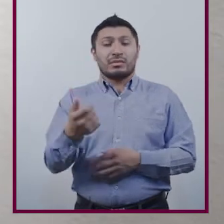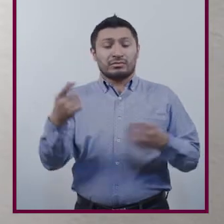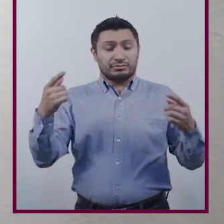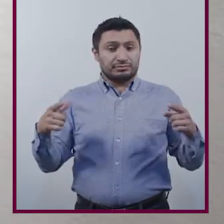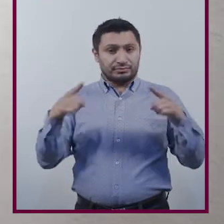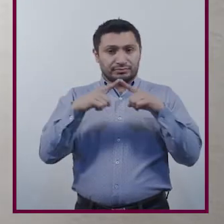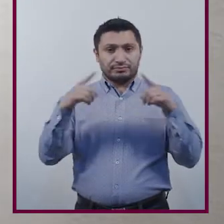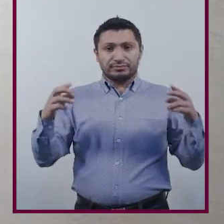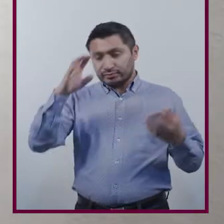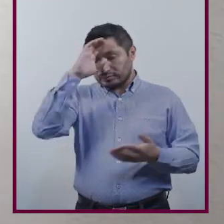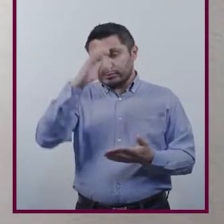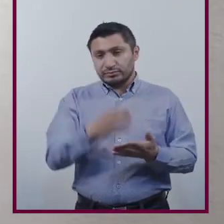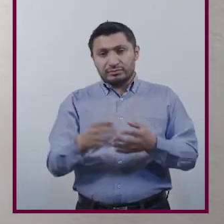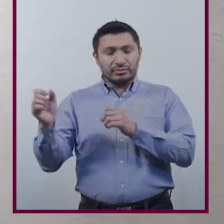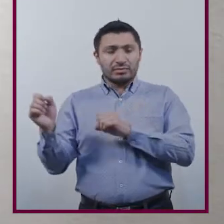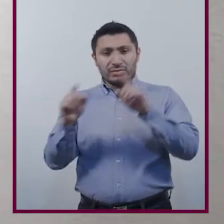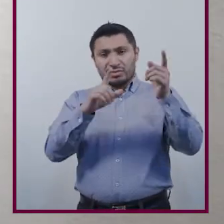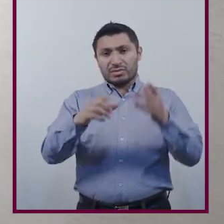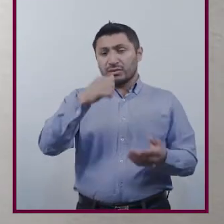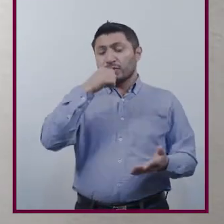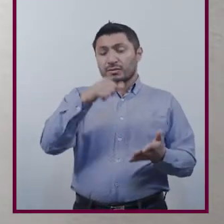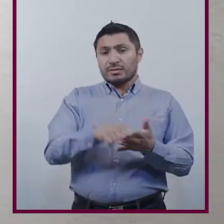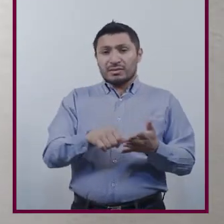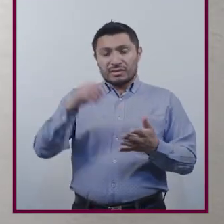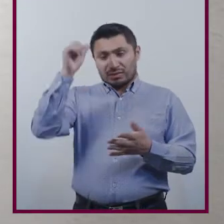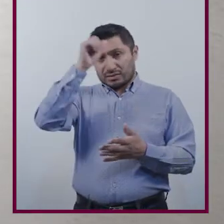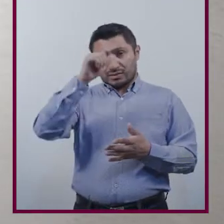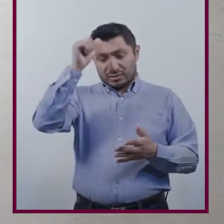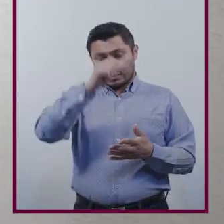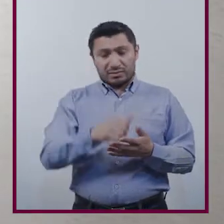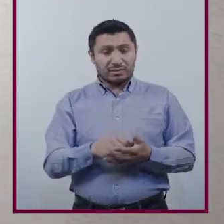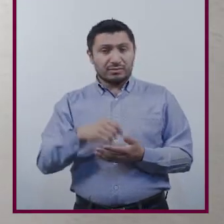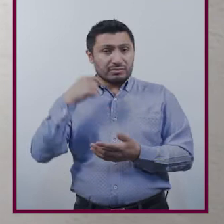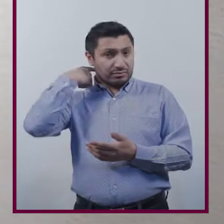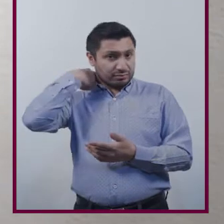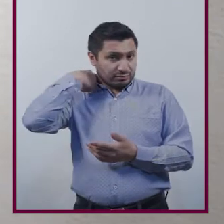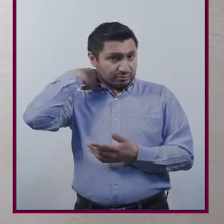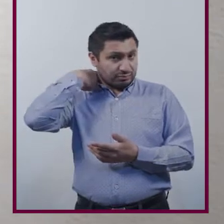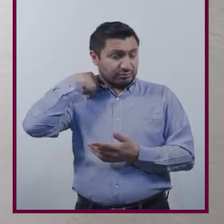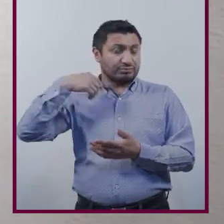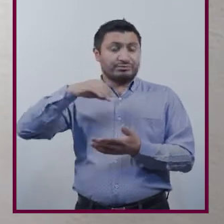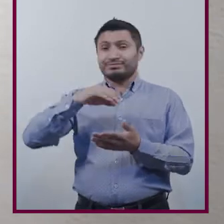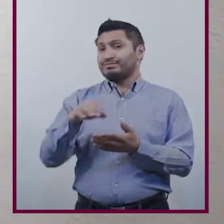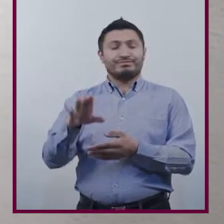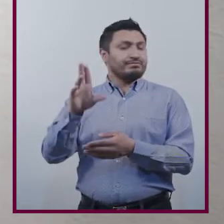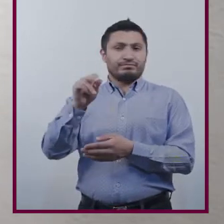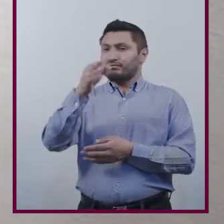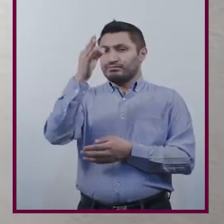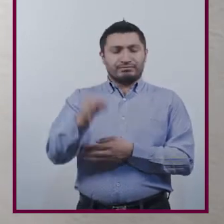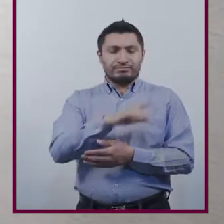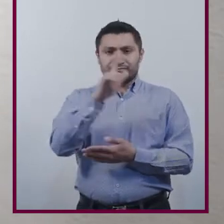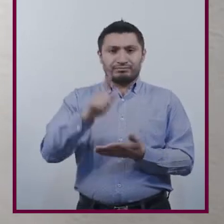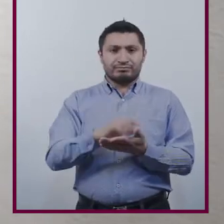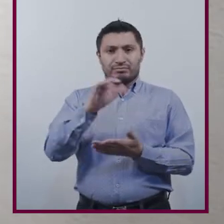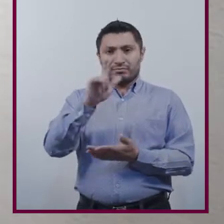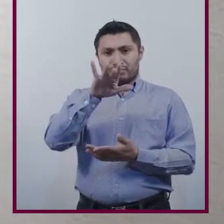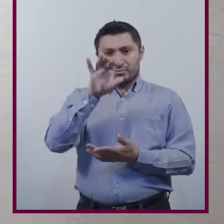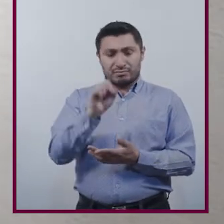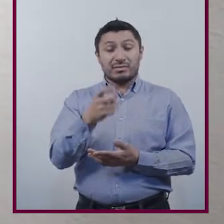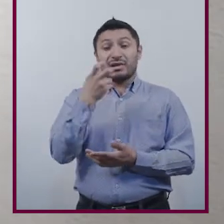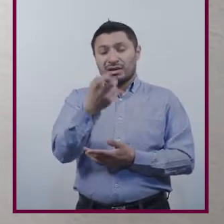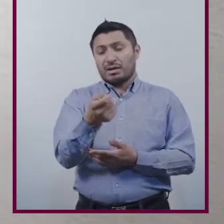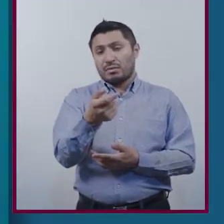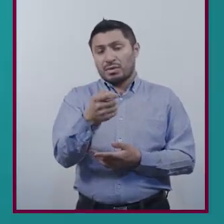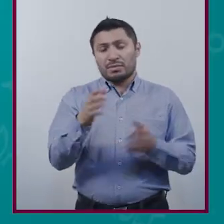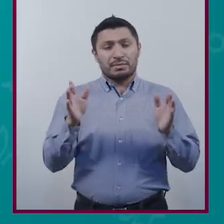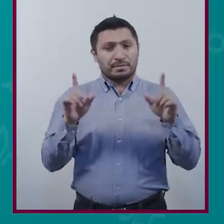Iglesia Católica emitió una carta pastoral colectiva del Episcopado Mexicano, rechazando la Ley Calles. Este es un pequeño fragmento